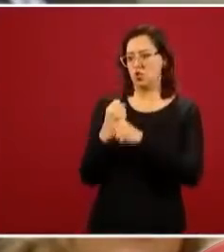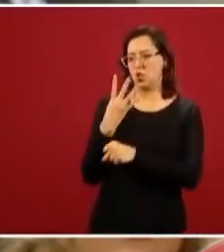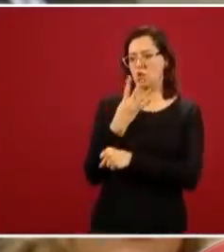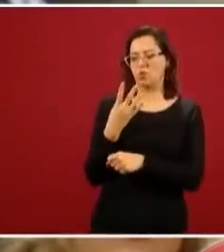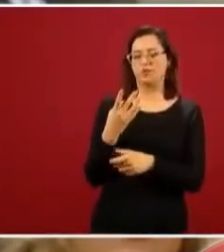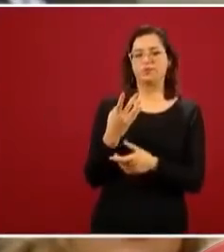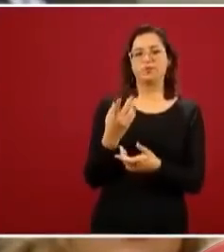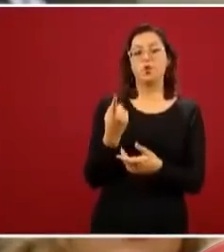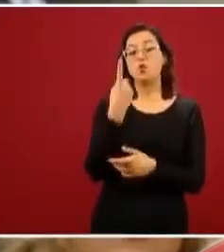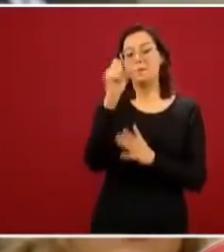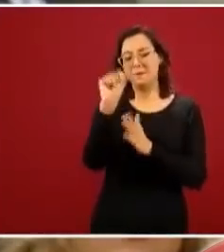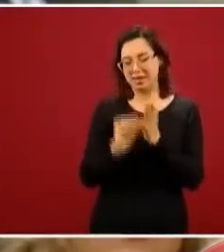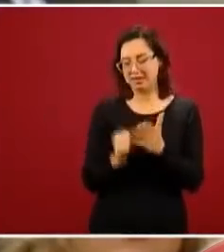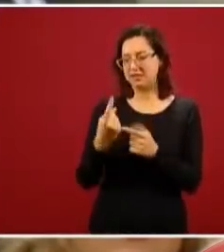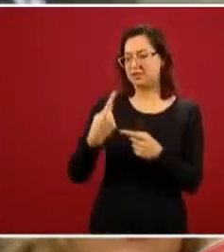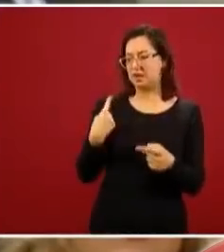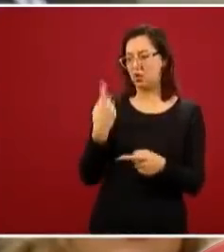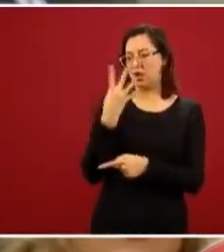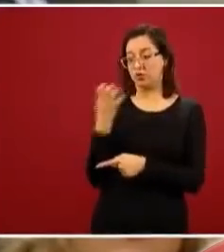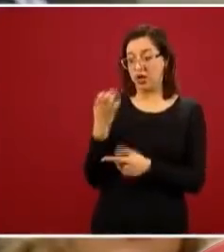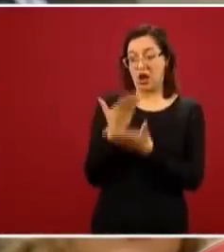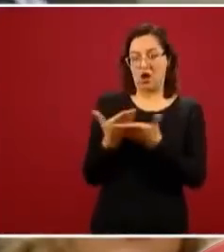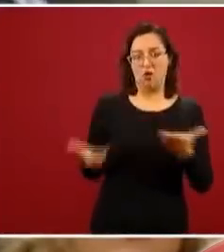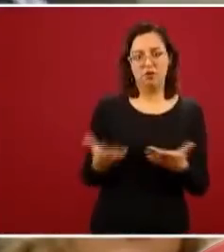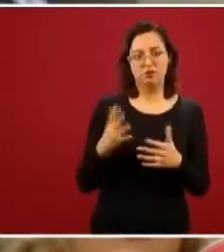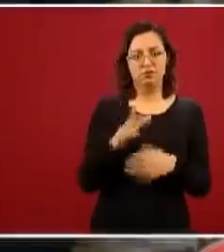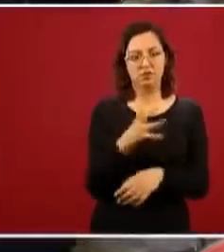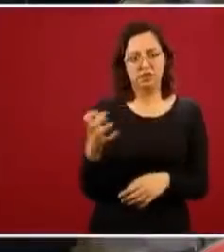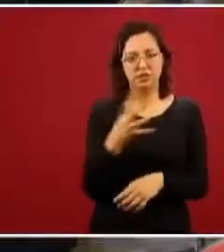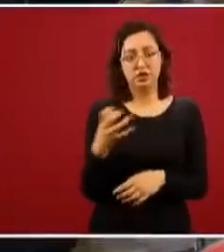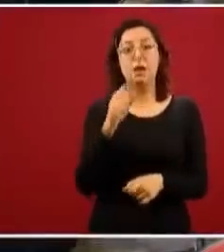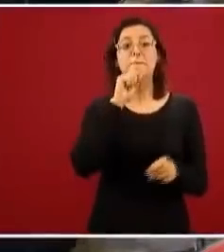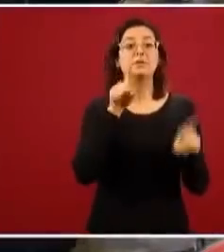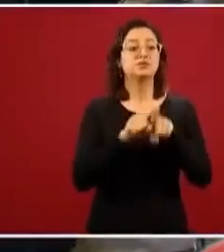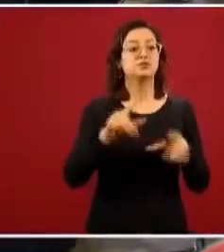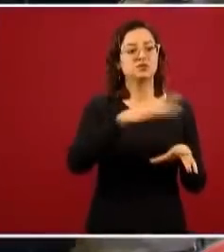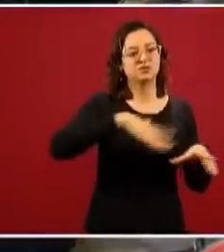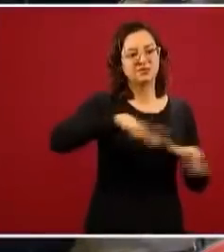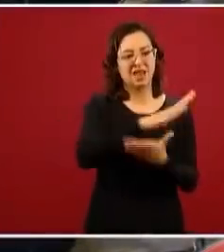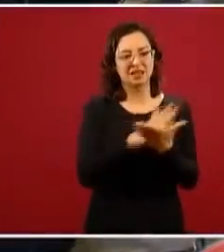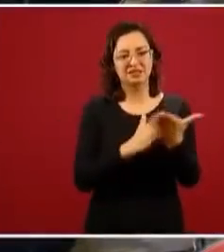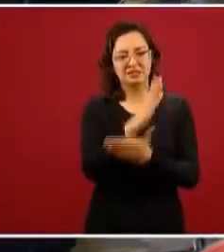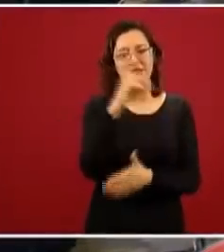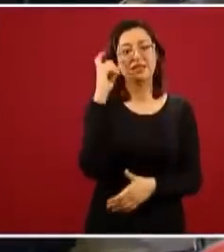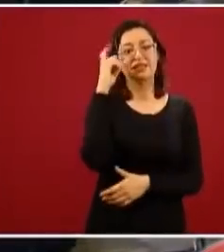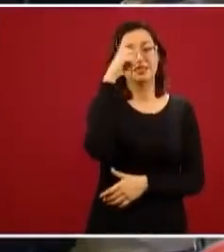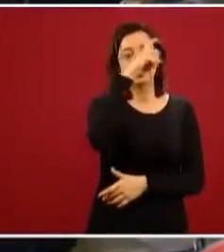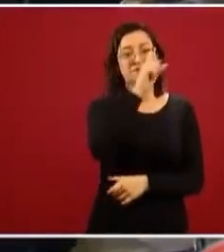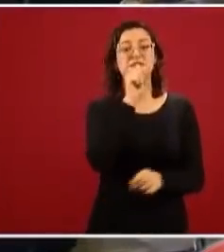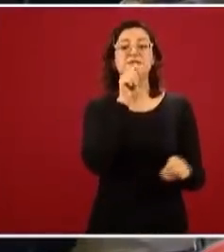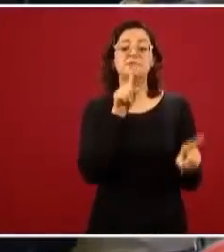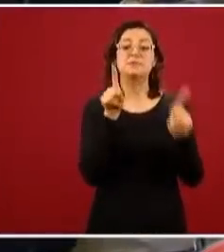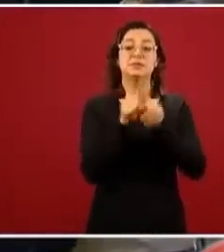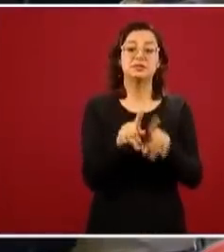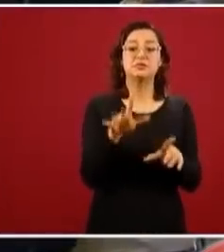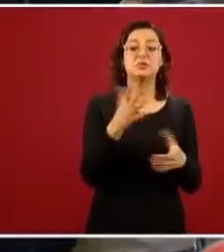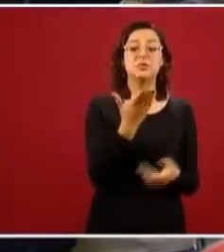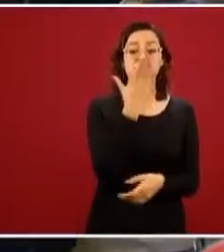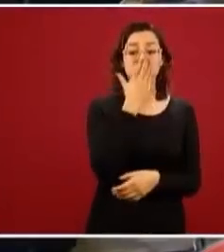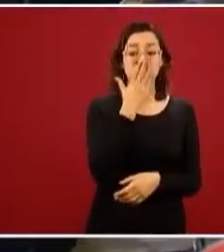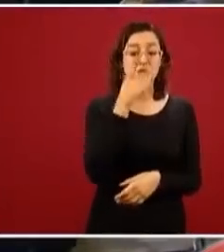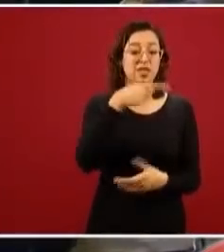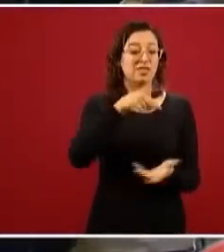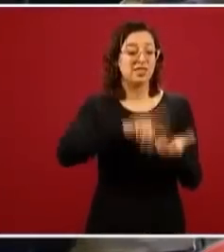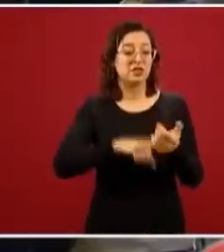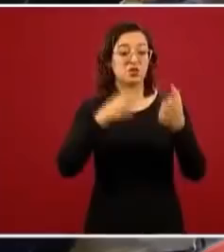creció. También que se considere a Sonora como zona de difícil acceso, y finalmente que se considere a Sonora como un estado que tiene problemas